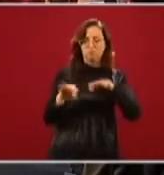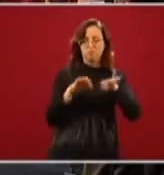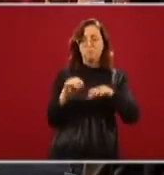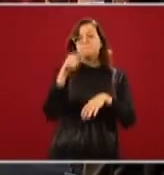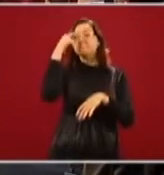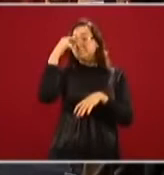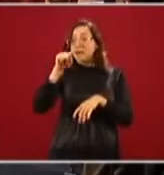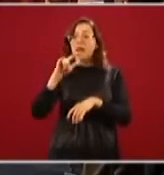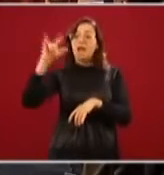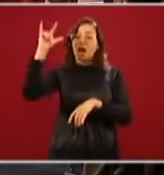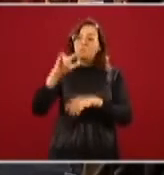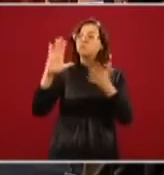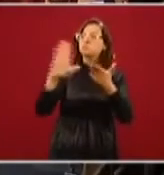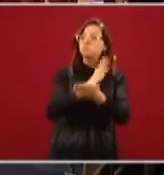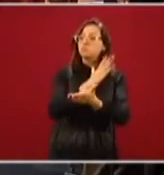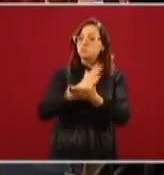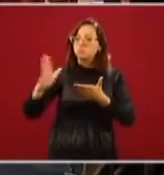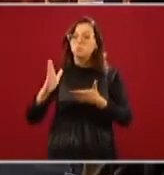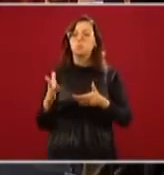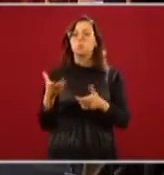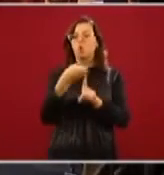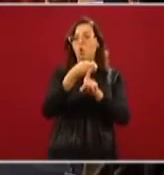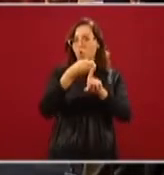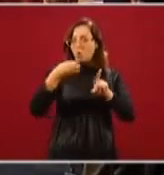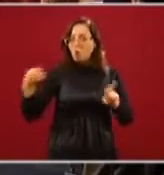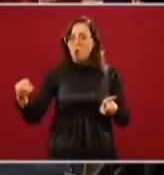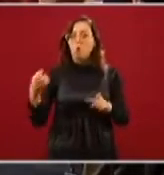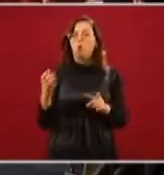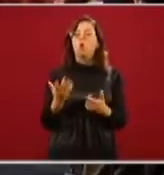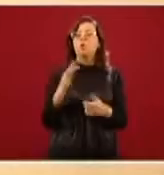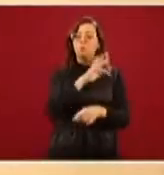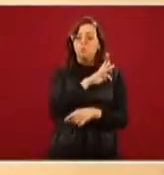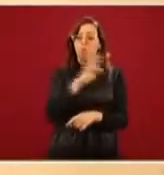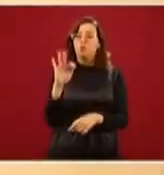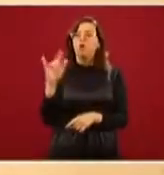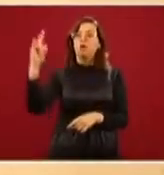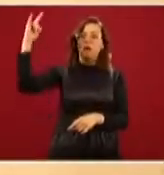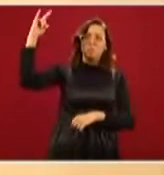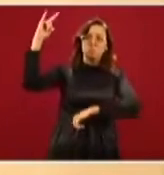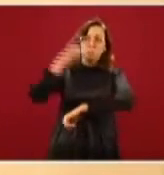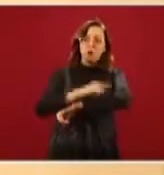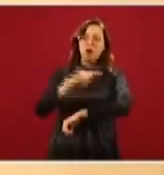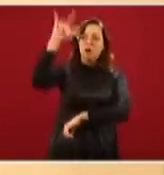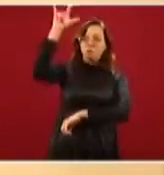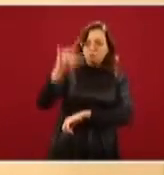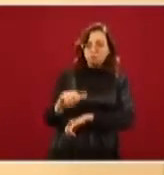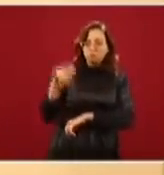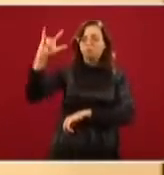aviones, darles las posibilidades tanto laterales como verticales más adecuadas en este momento